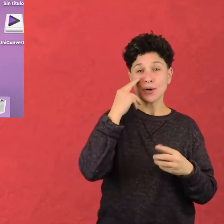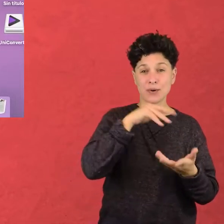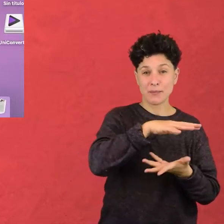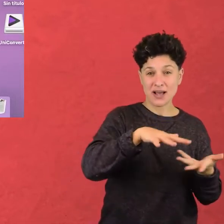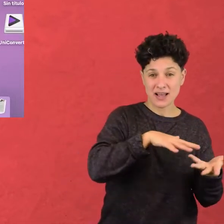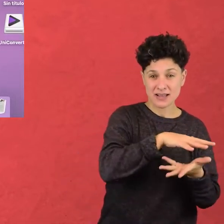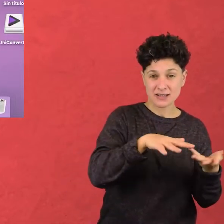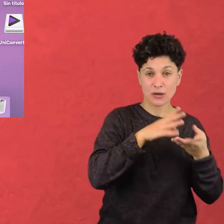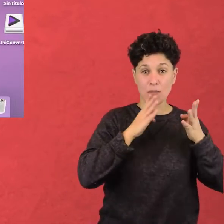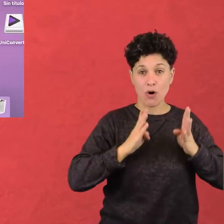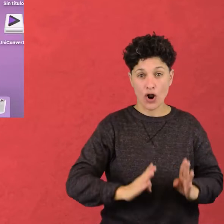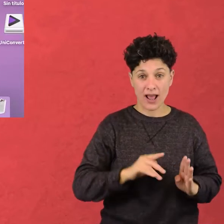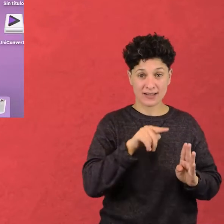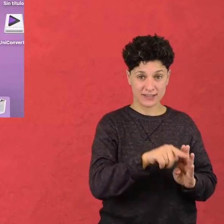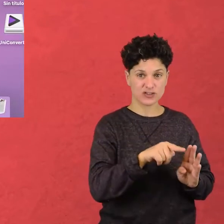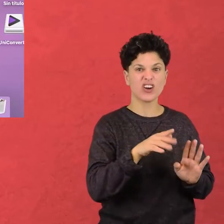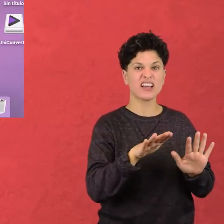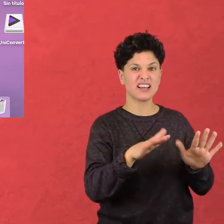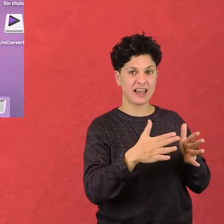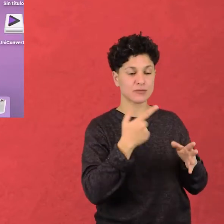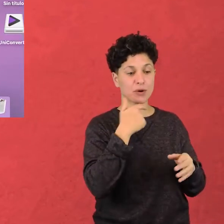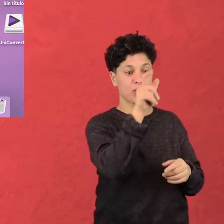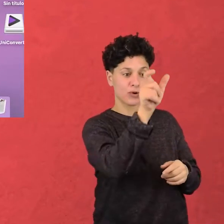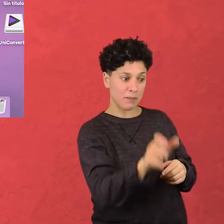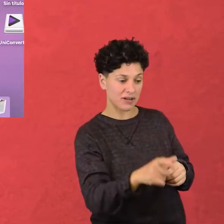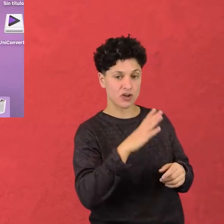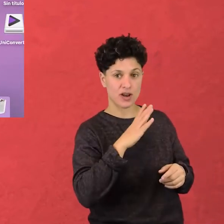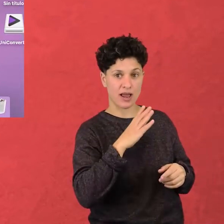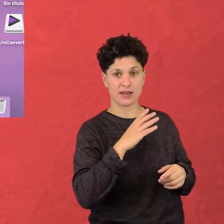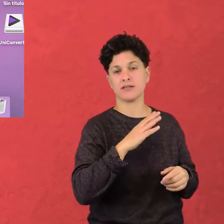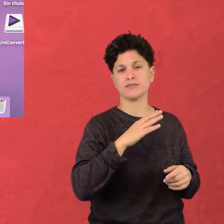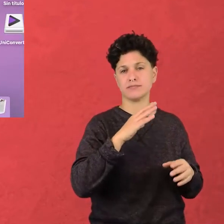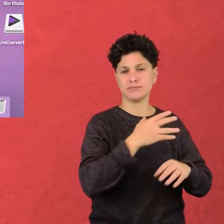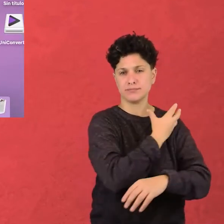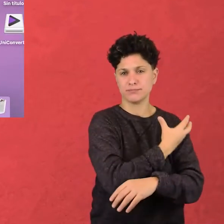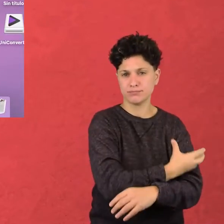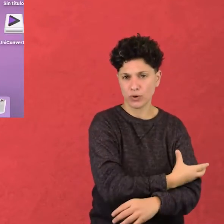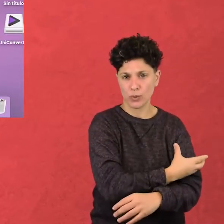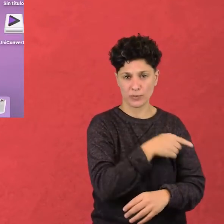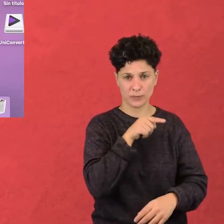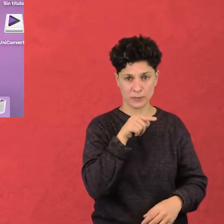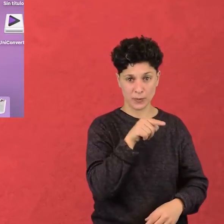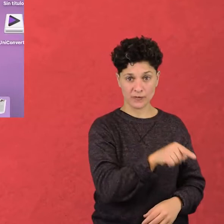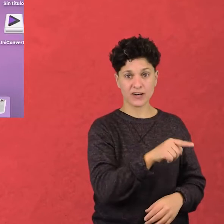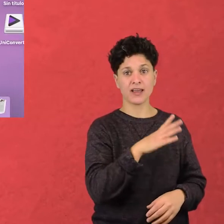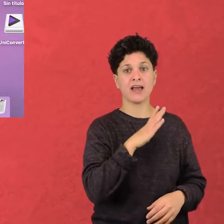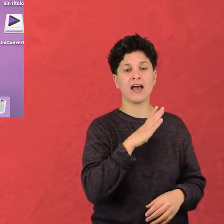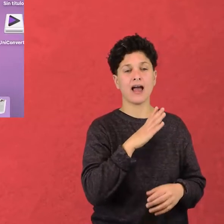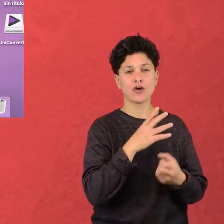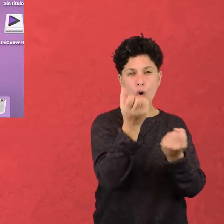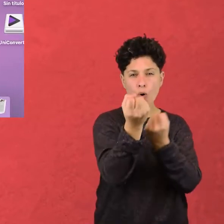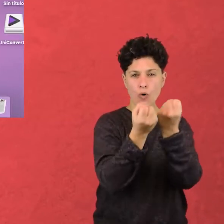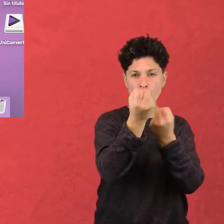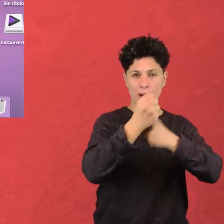un dilema moral donde una persona que vive muy carenciadamente, hay un